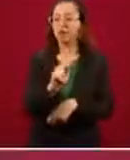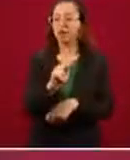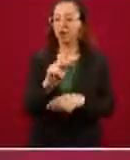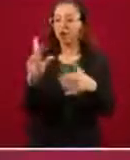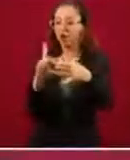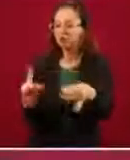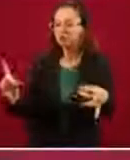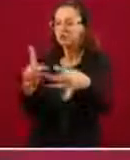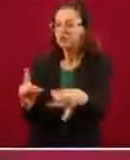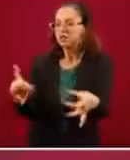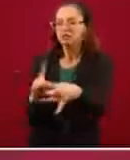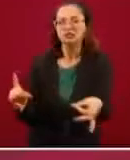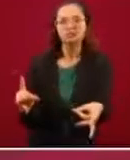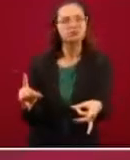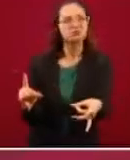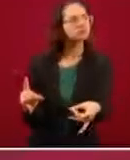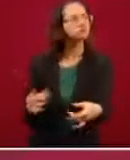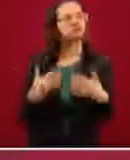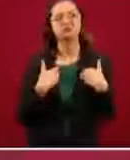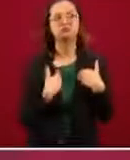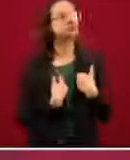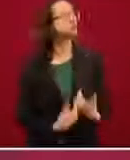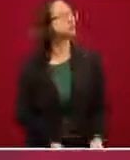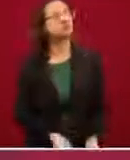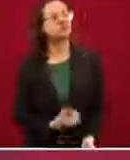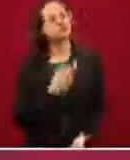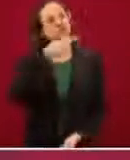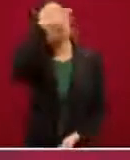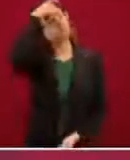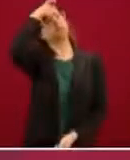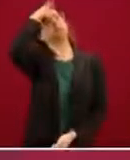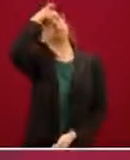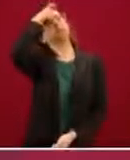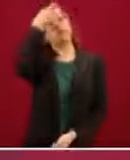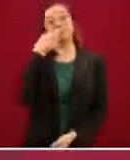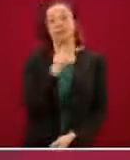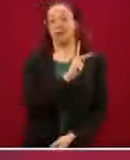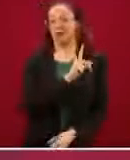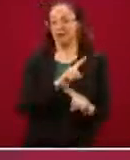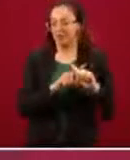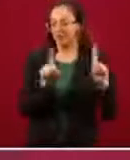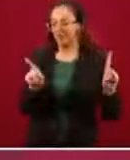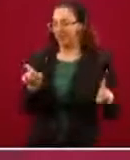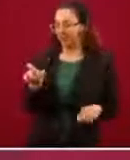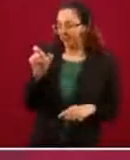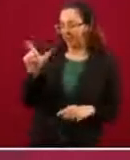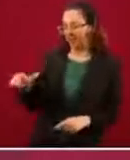o no se le entiende. Hugo es muy bueno, muy claro,